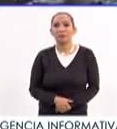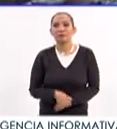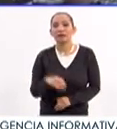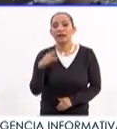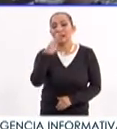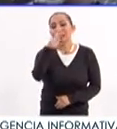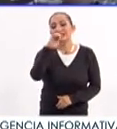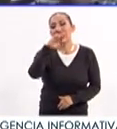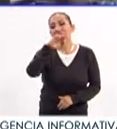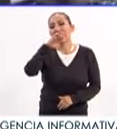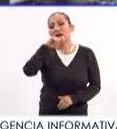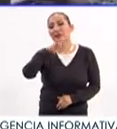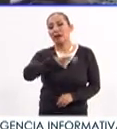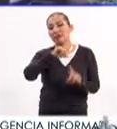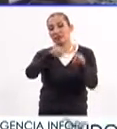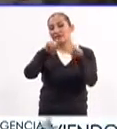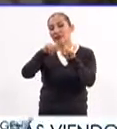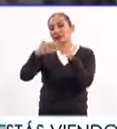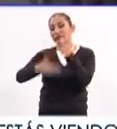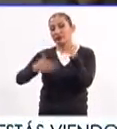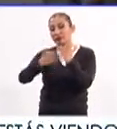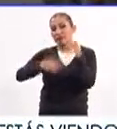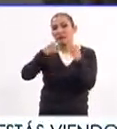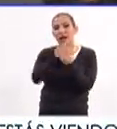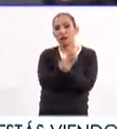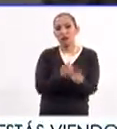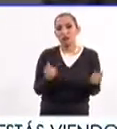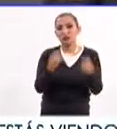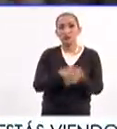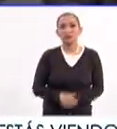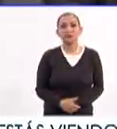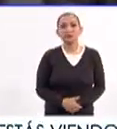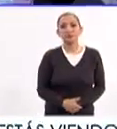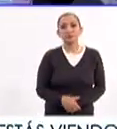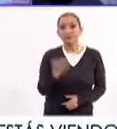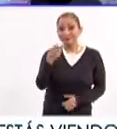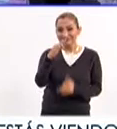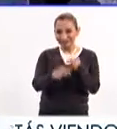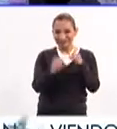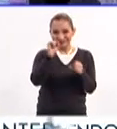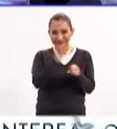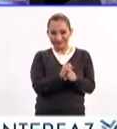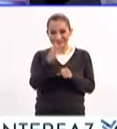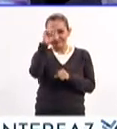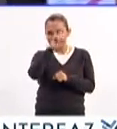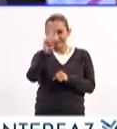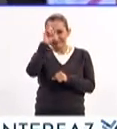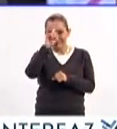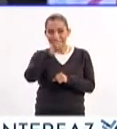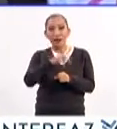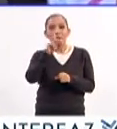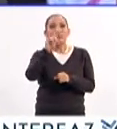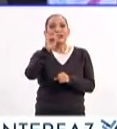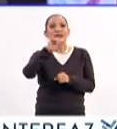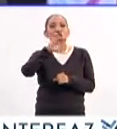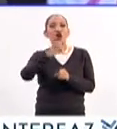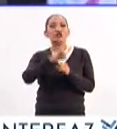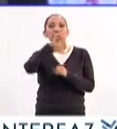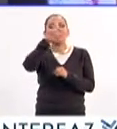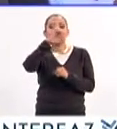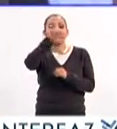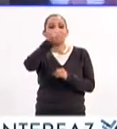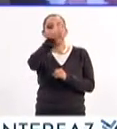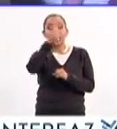El CENART ofrece distintos talleres para los menores. Para este fin de semana te recomendamos el Pinta con